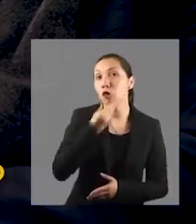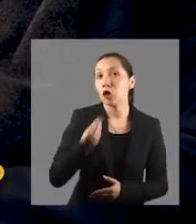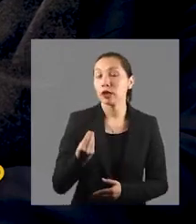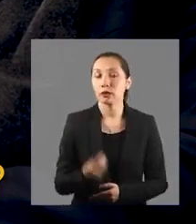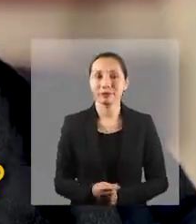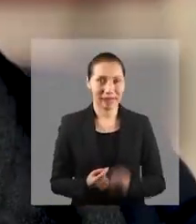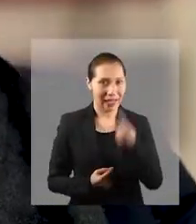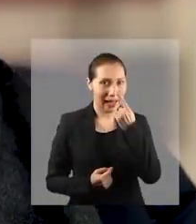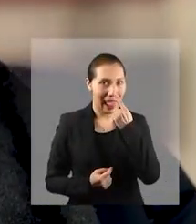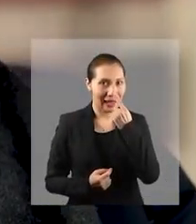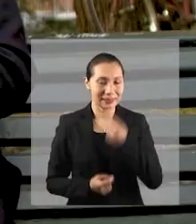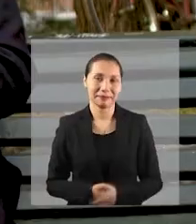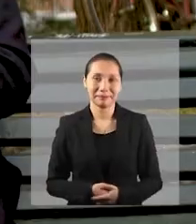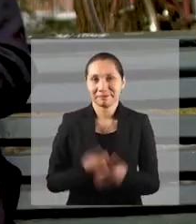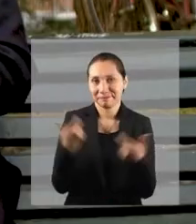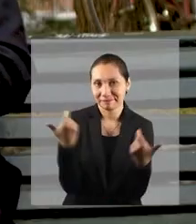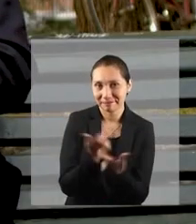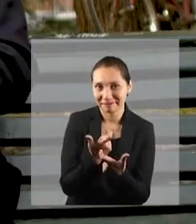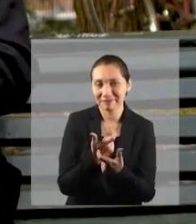más atractivo? Mi nariz.